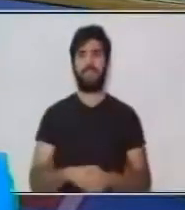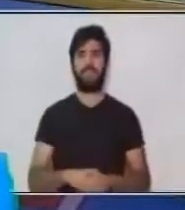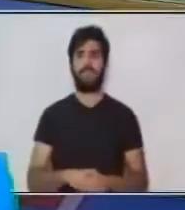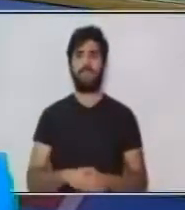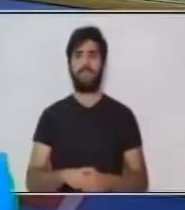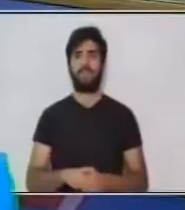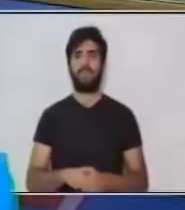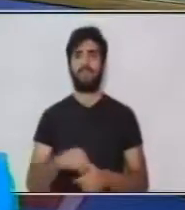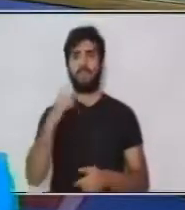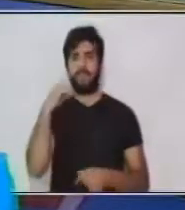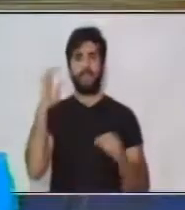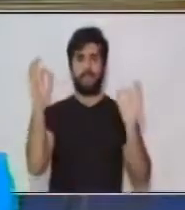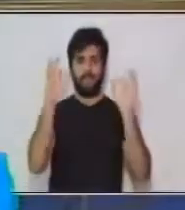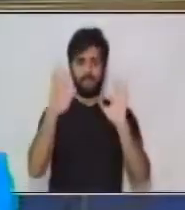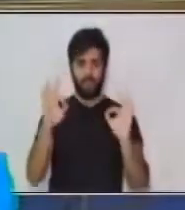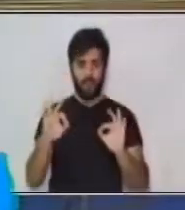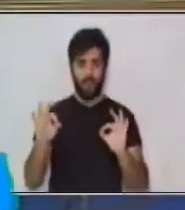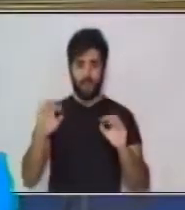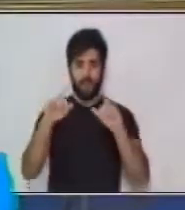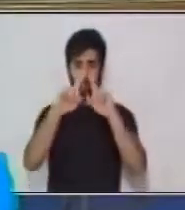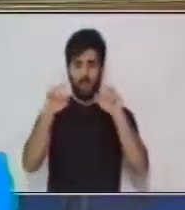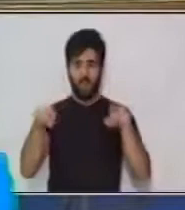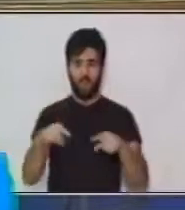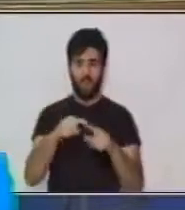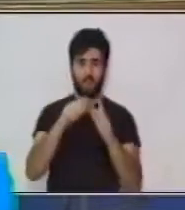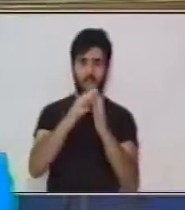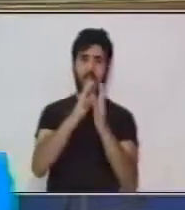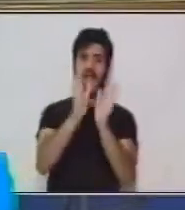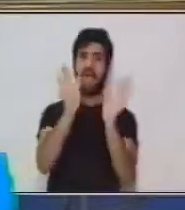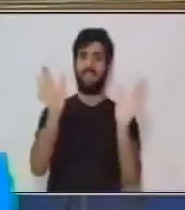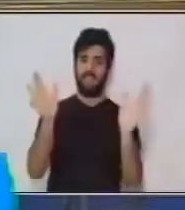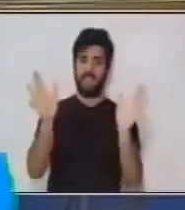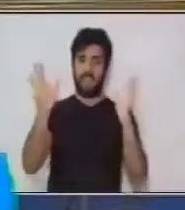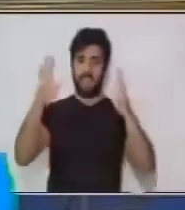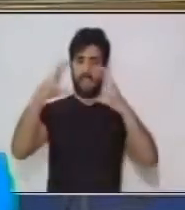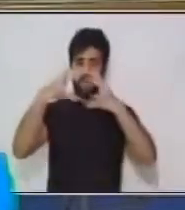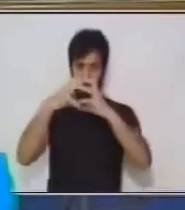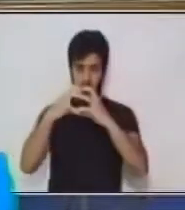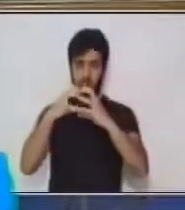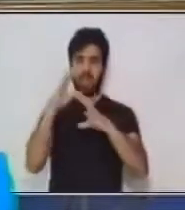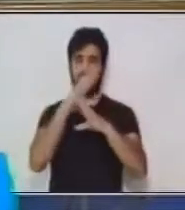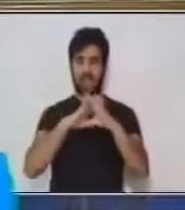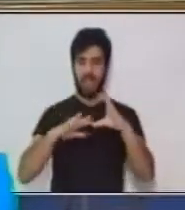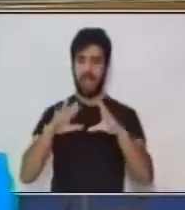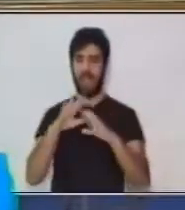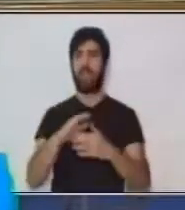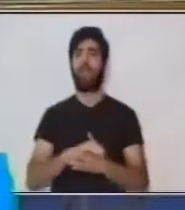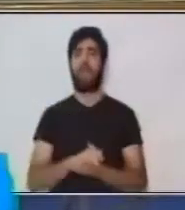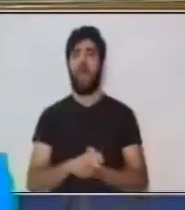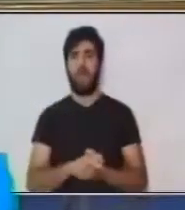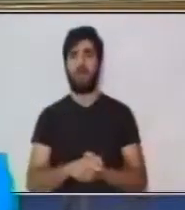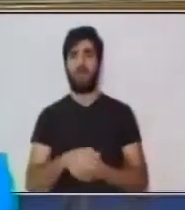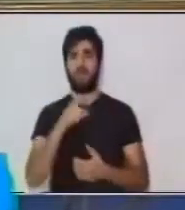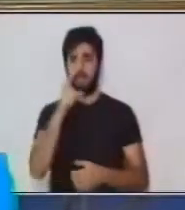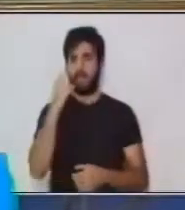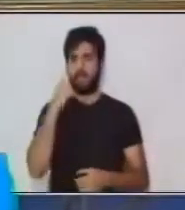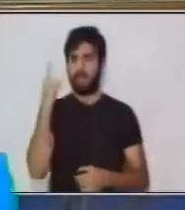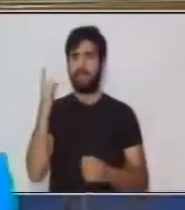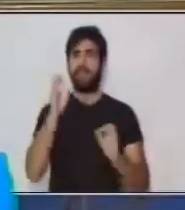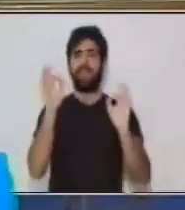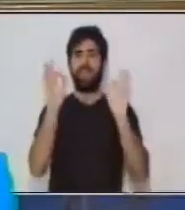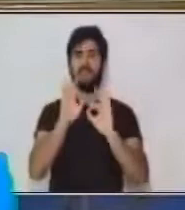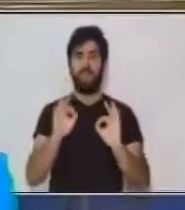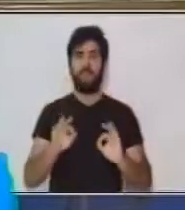figuras abiertas y figuras cerradas. Observa, las figuras que son abiertas y